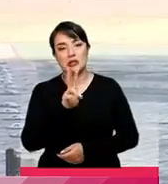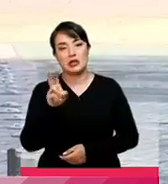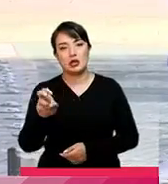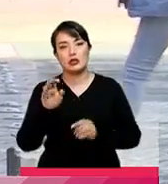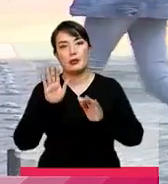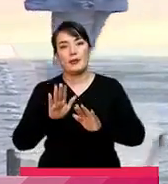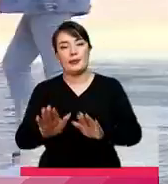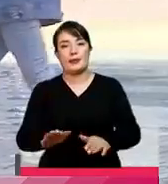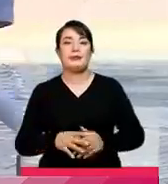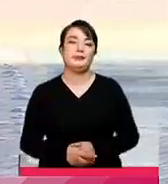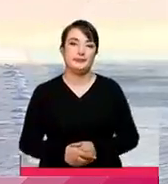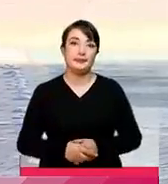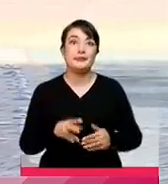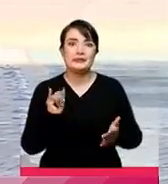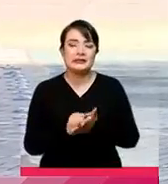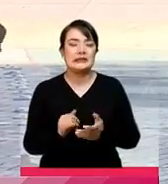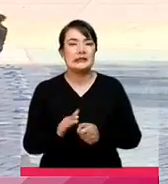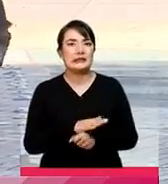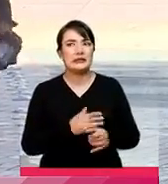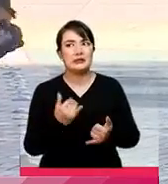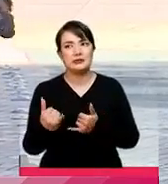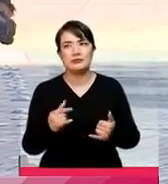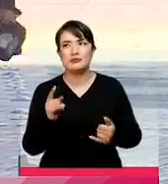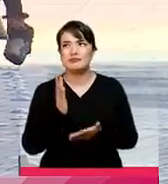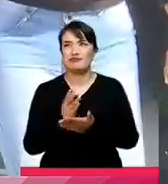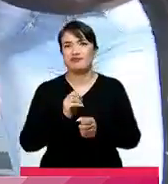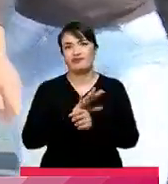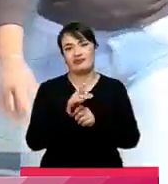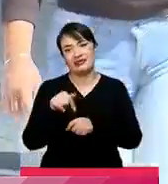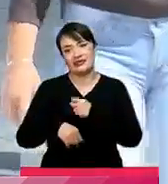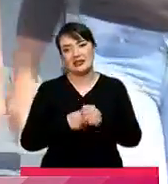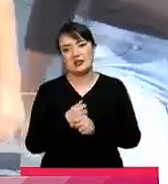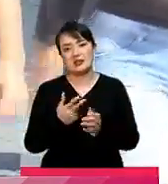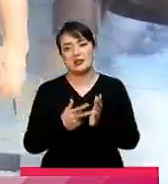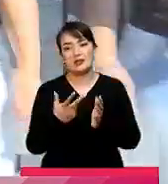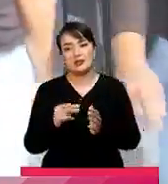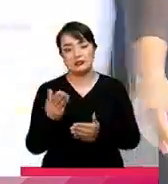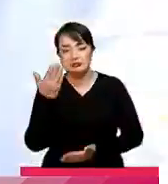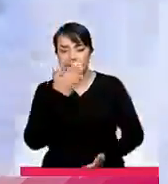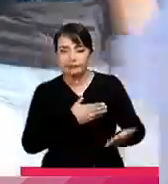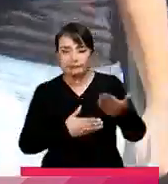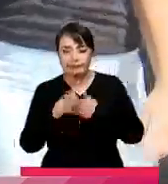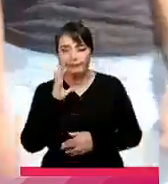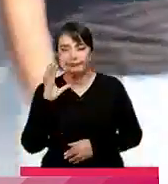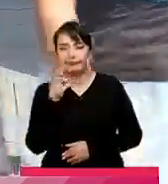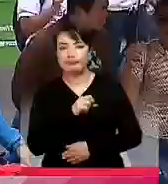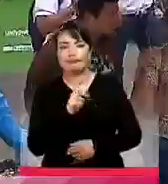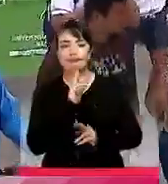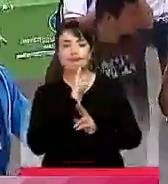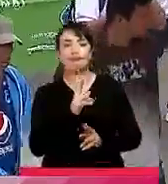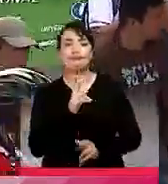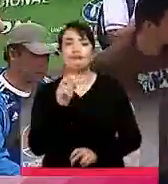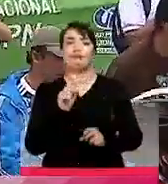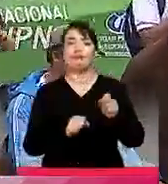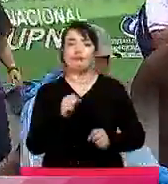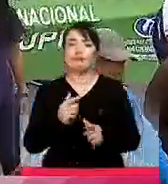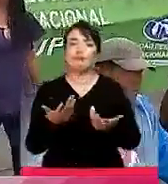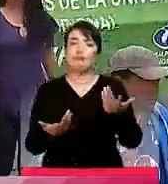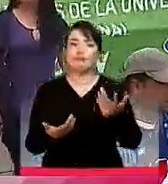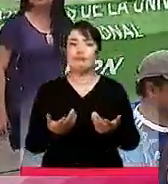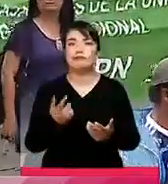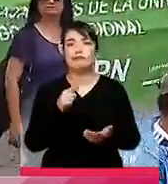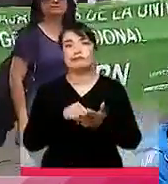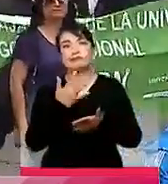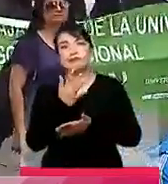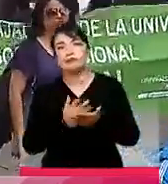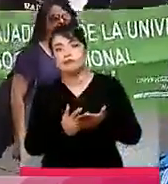Ante las circunstancias particulares de pandemia de 2020, según el estudio, los resultados podrían ser menos promisorios con nuevos